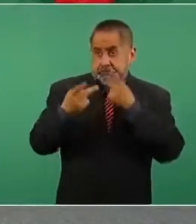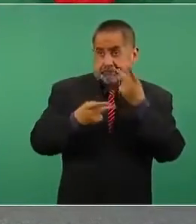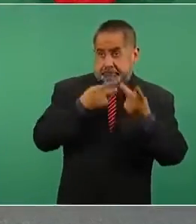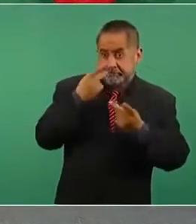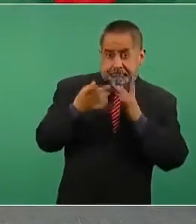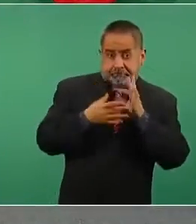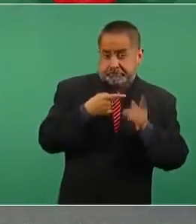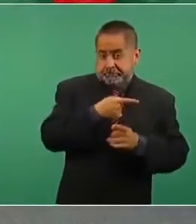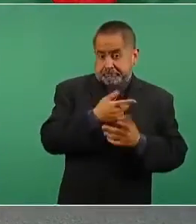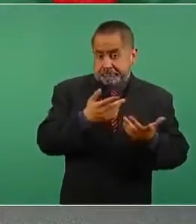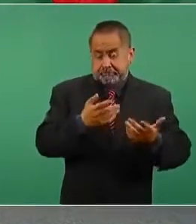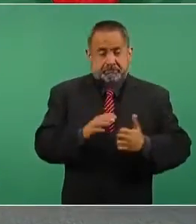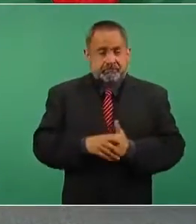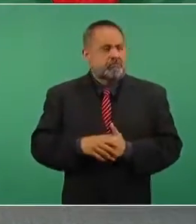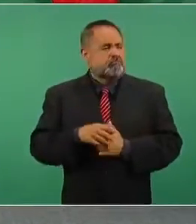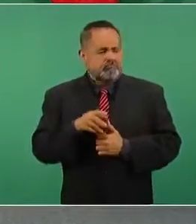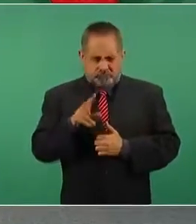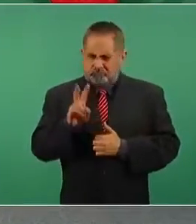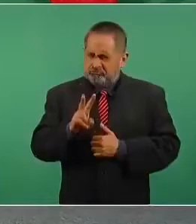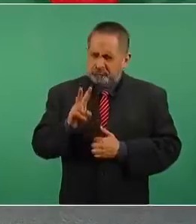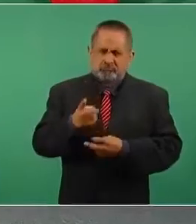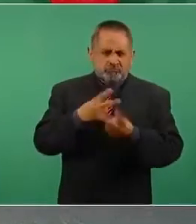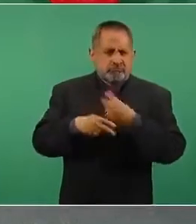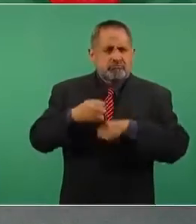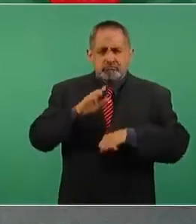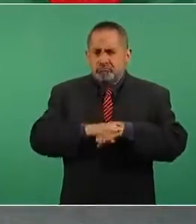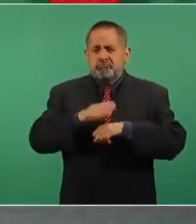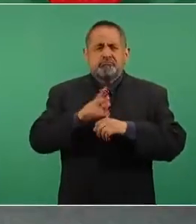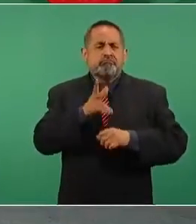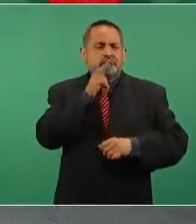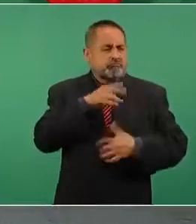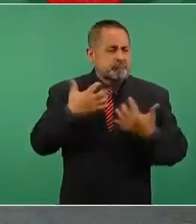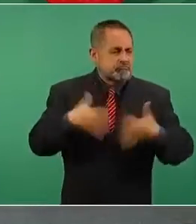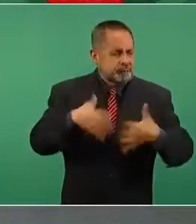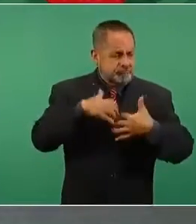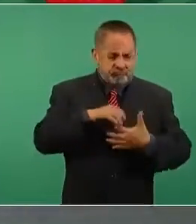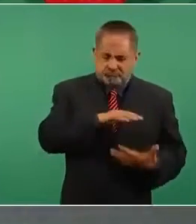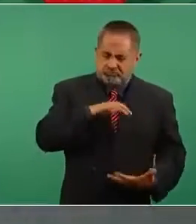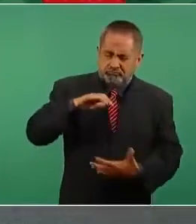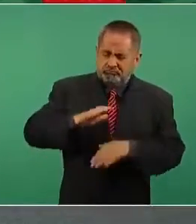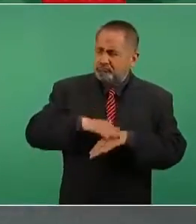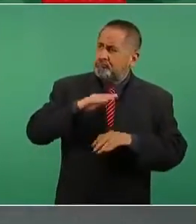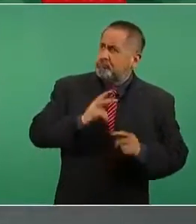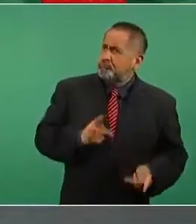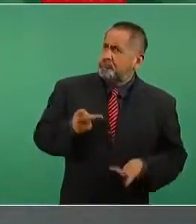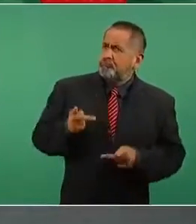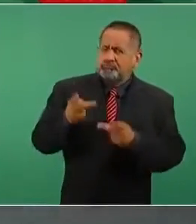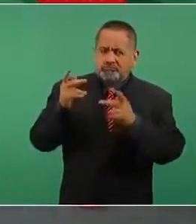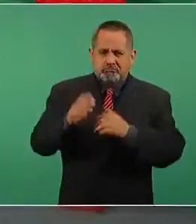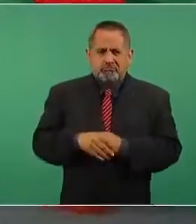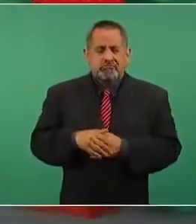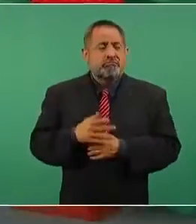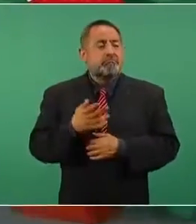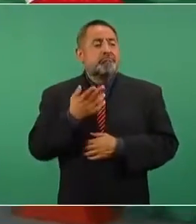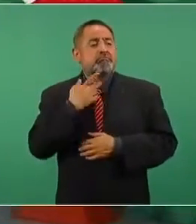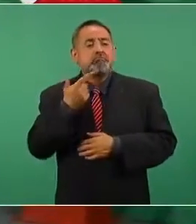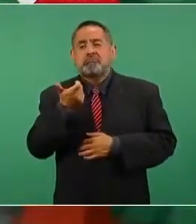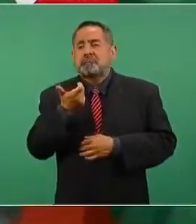se va a incrementar la producción petrolera, va a bajar el